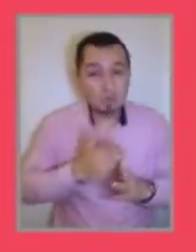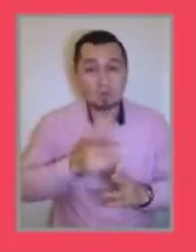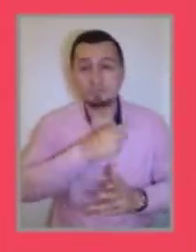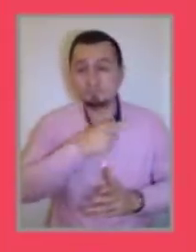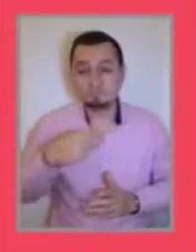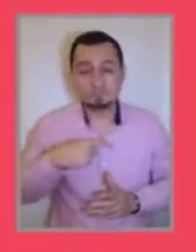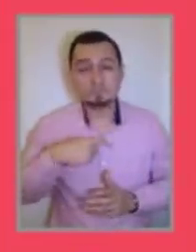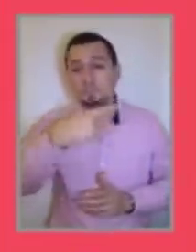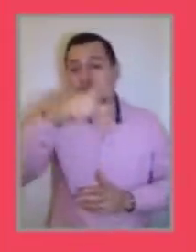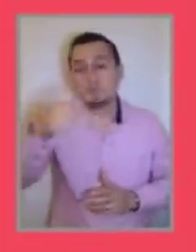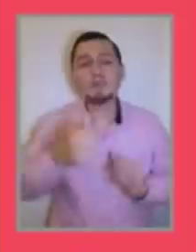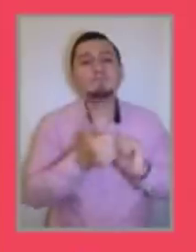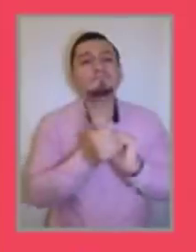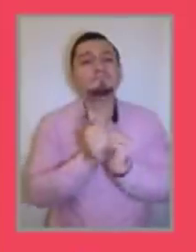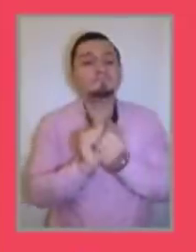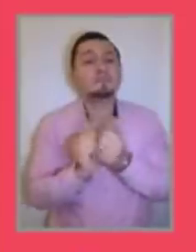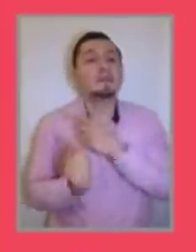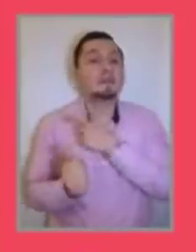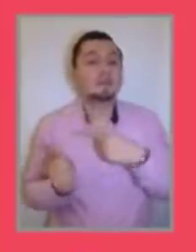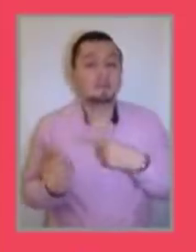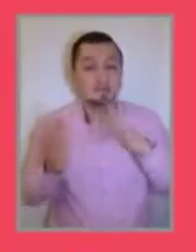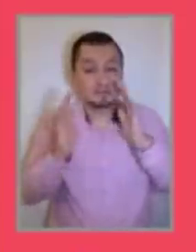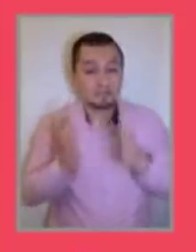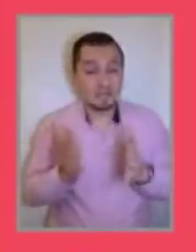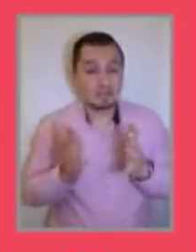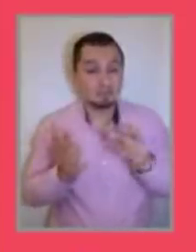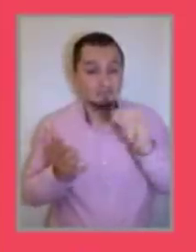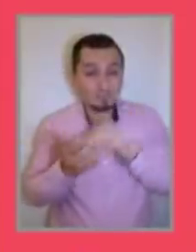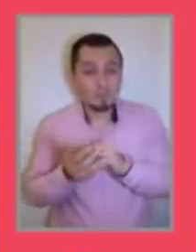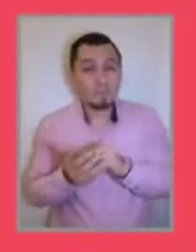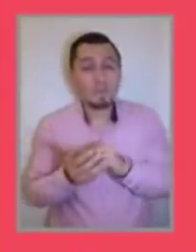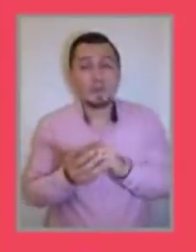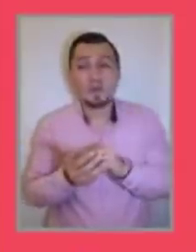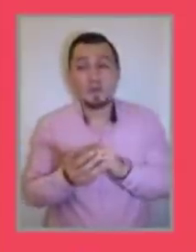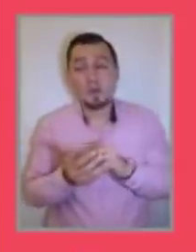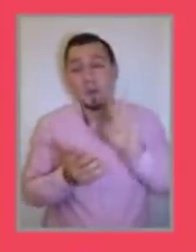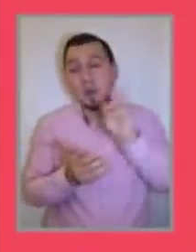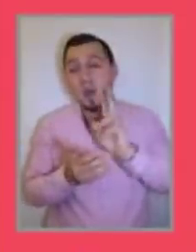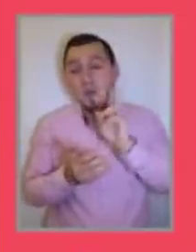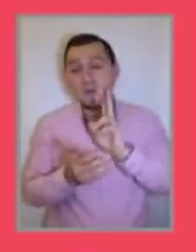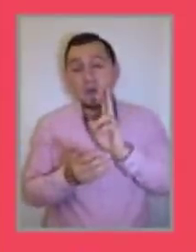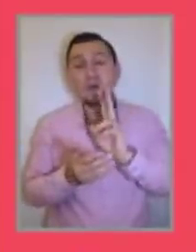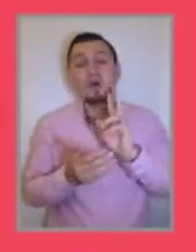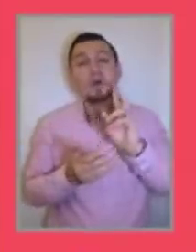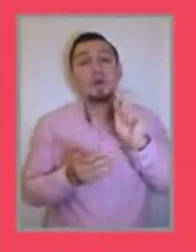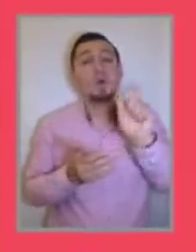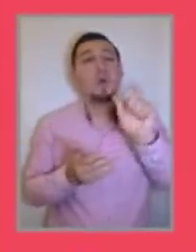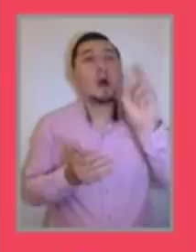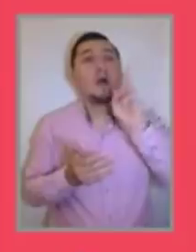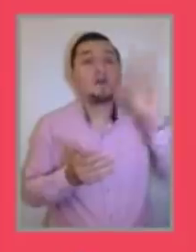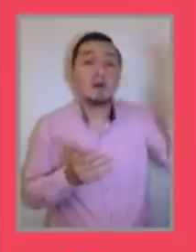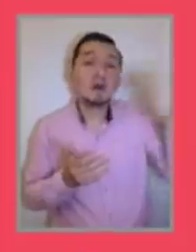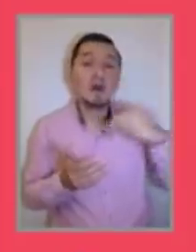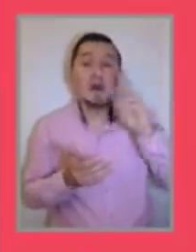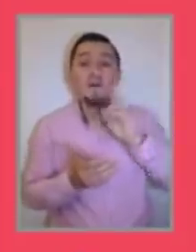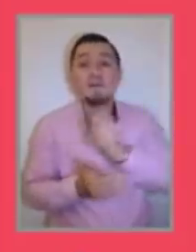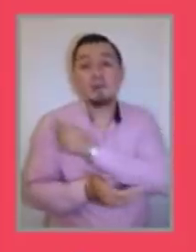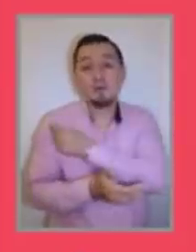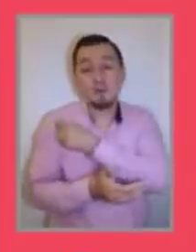de que tenemos que avanzar en ese sentido, que si nos esperamos a que haya una vacuna o a que el riesgo ya no